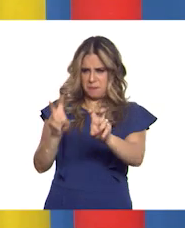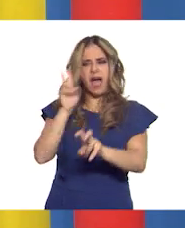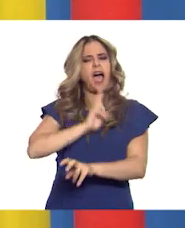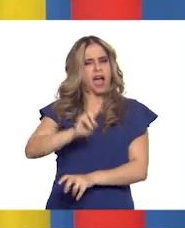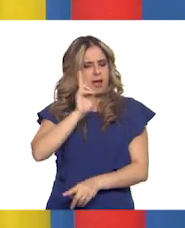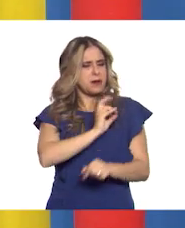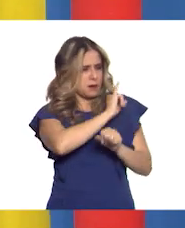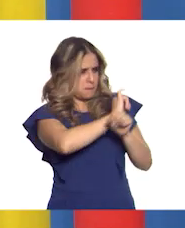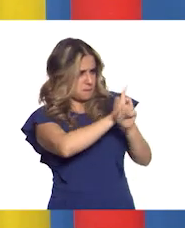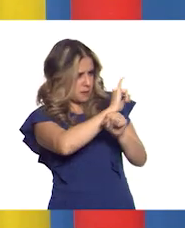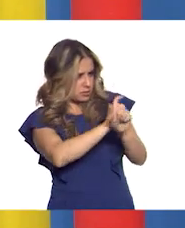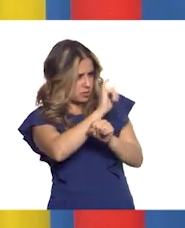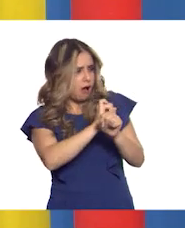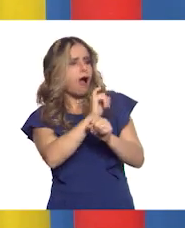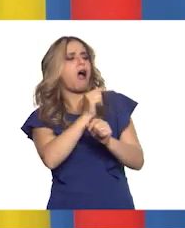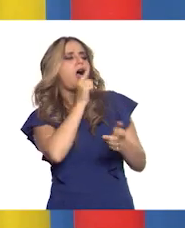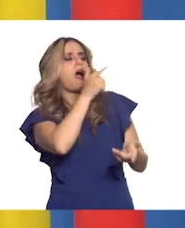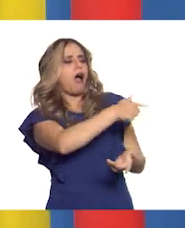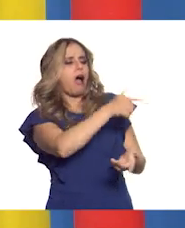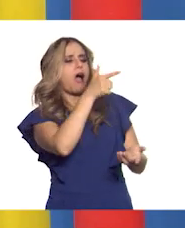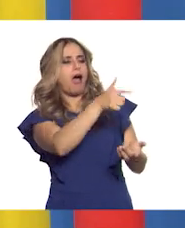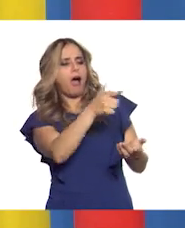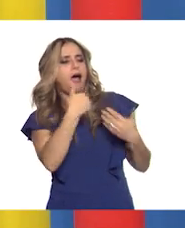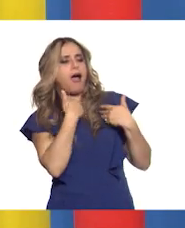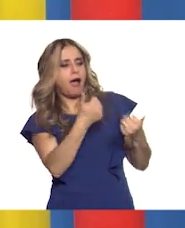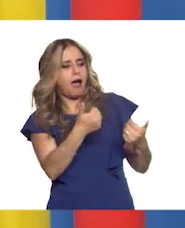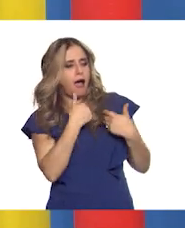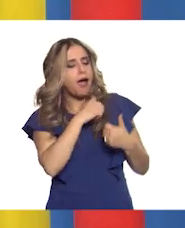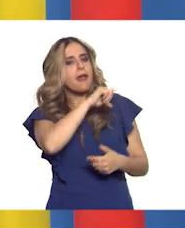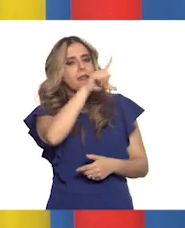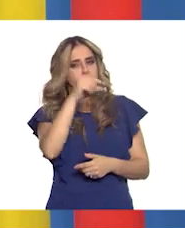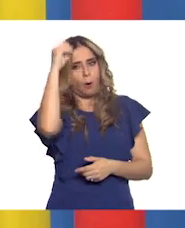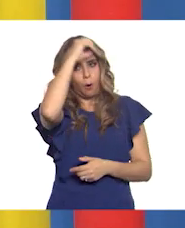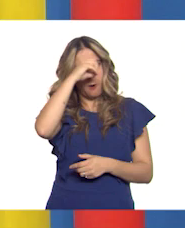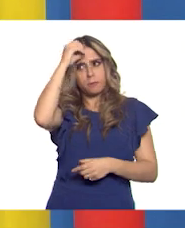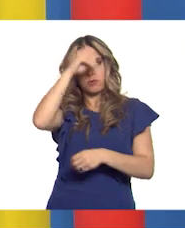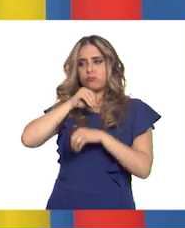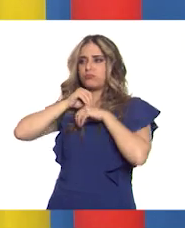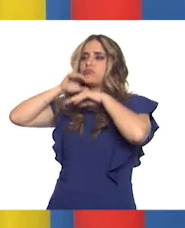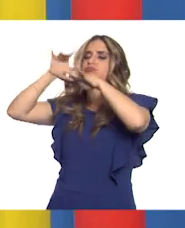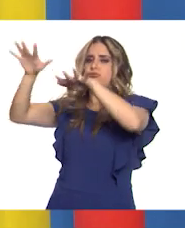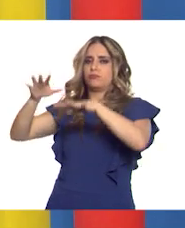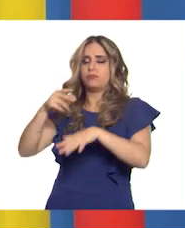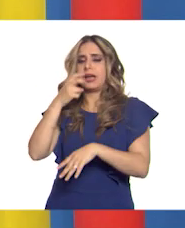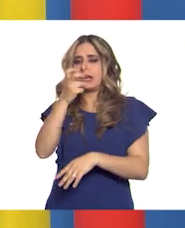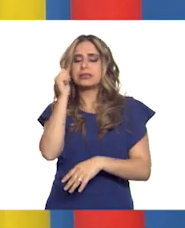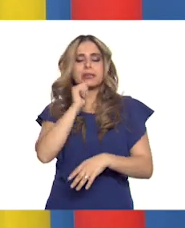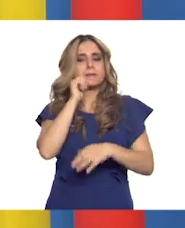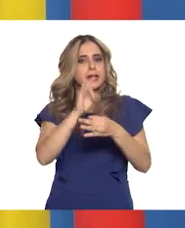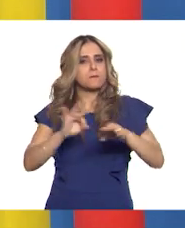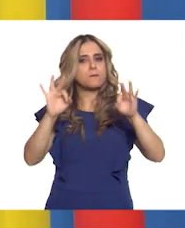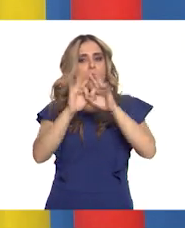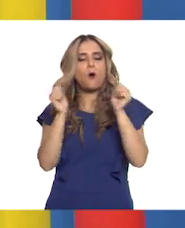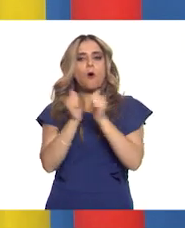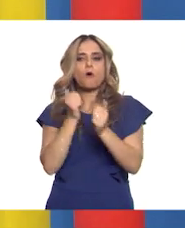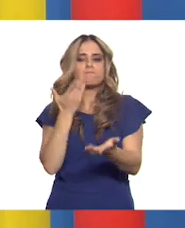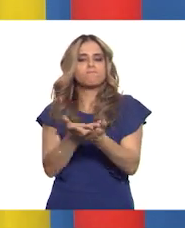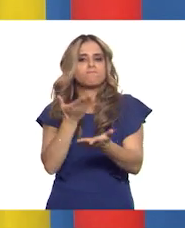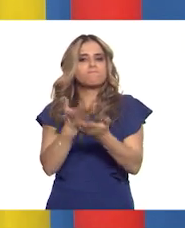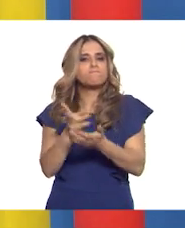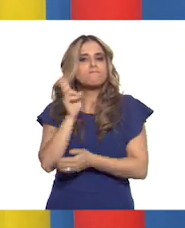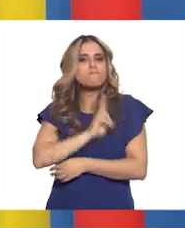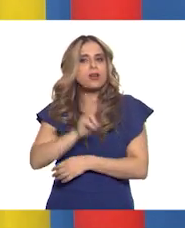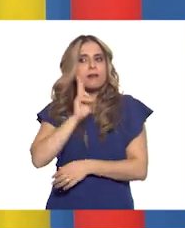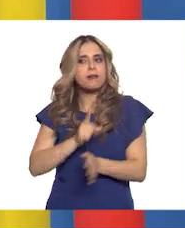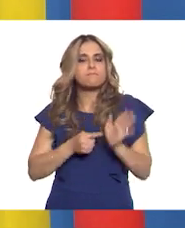fuentes confiables, investiguen antes de emitir cualquier opinión en cualquier medio y argumentenlas. Y como les